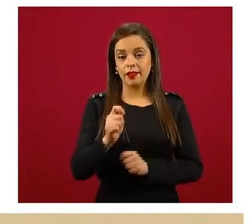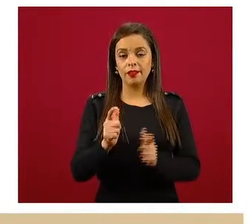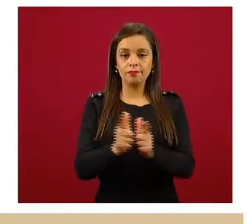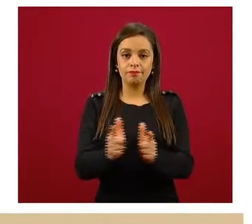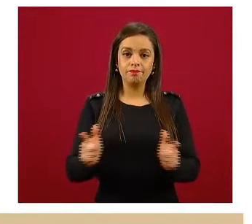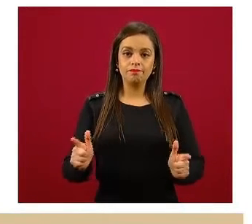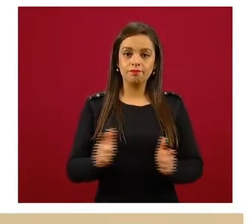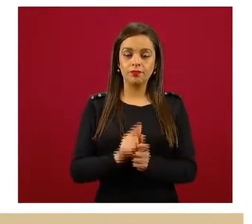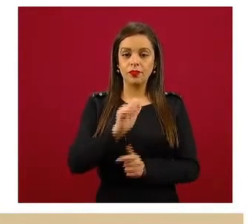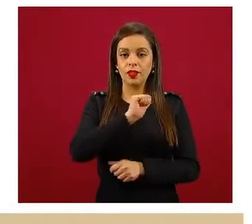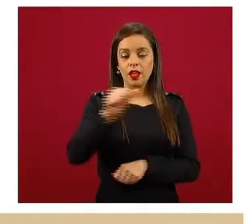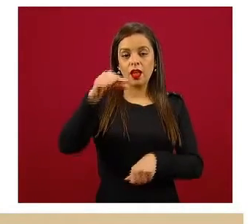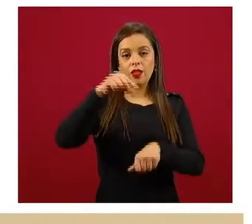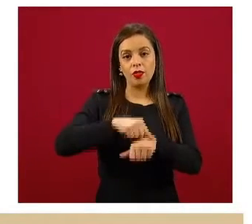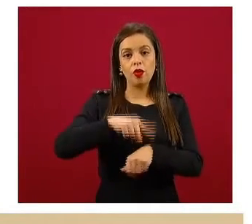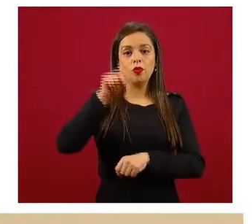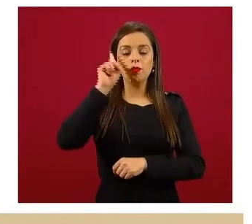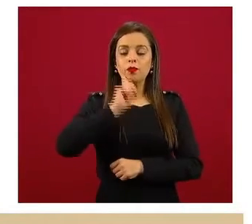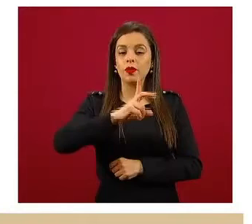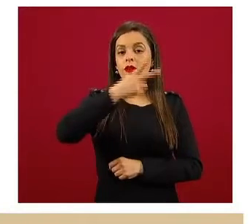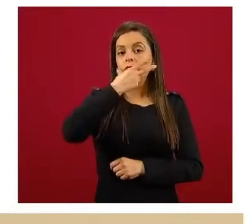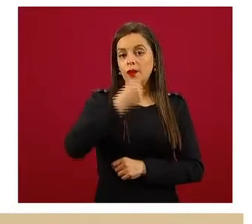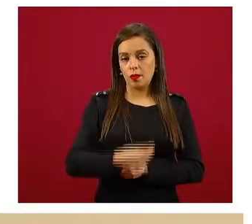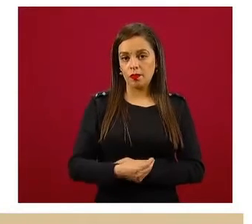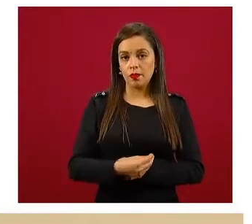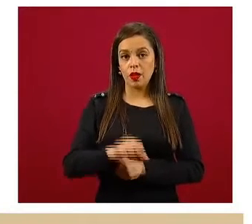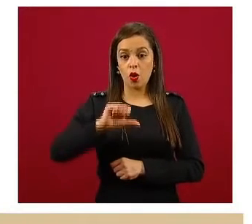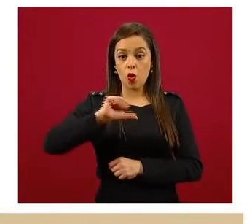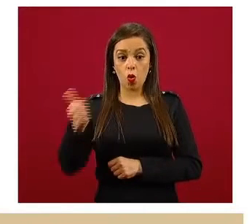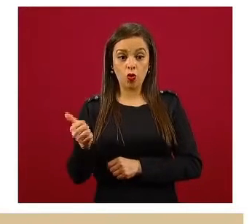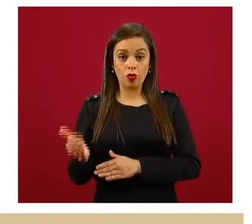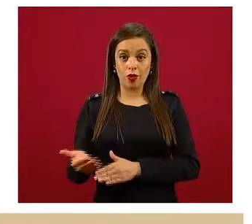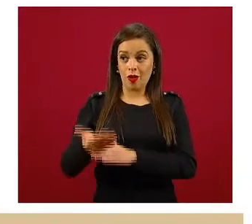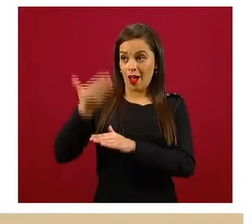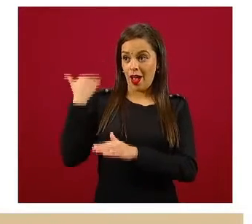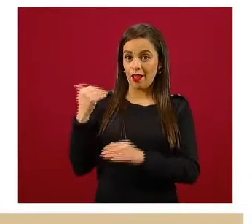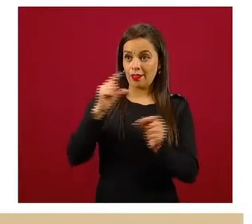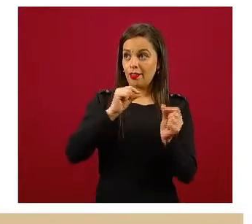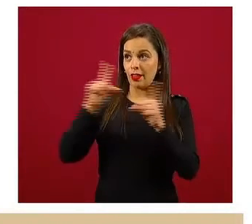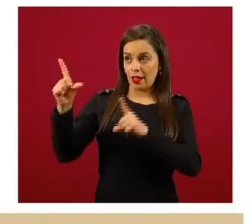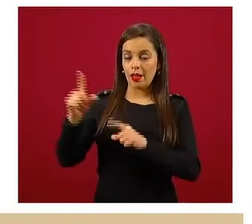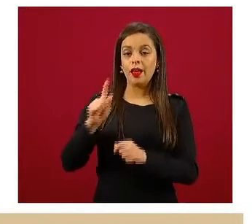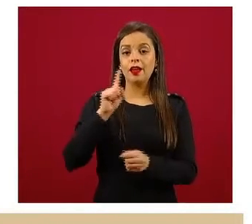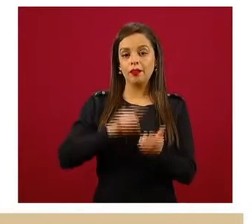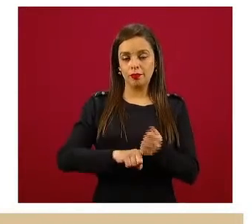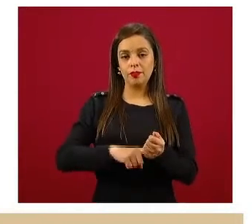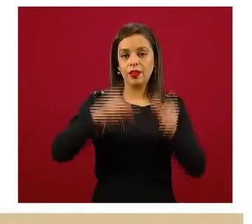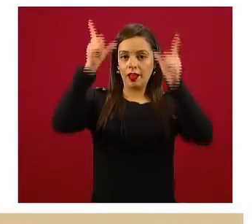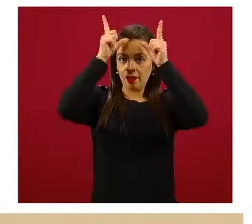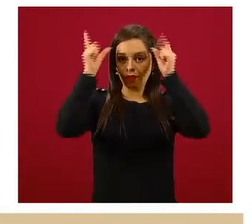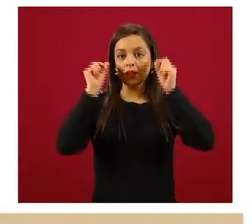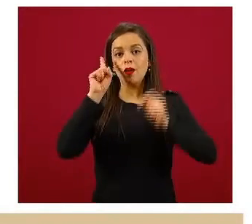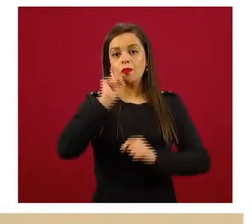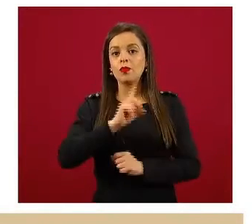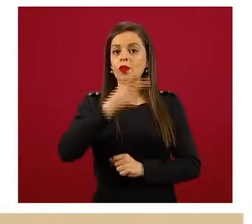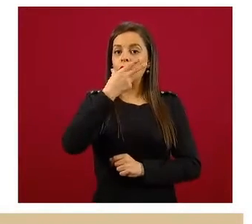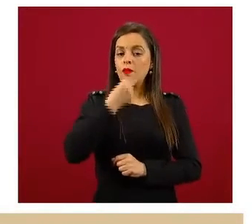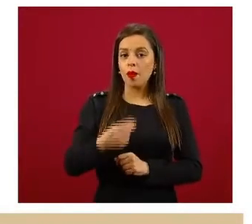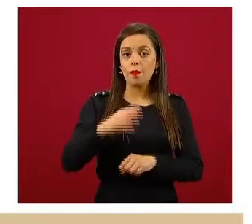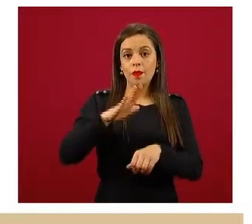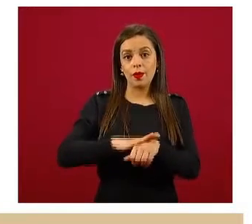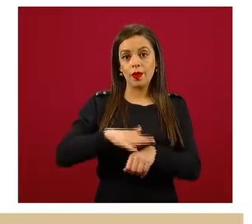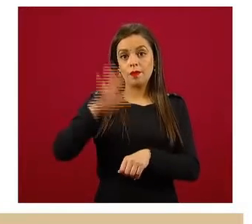médicas y médicos, ¿no? A diferencia, como veíamos en el cuadro anterior, que eran las enfermeras y los enfermeros los que mayormente